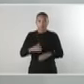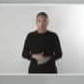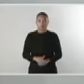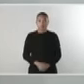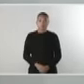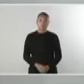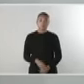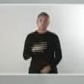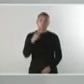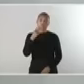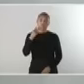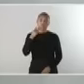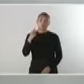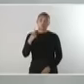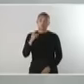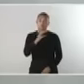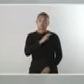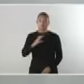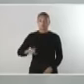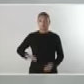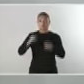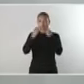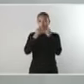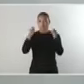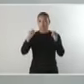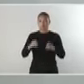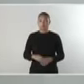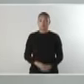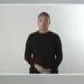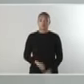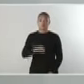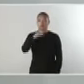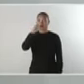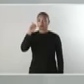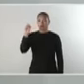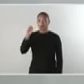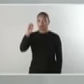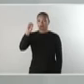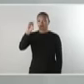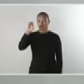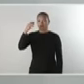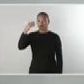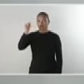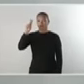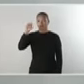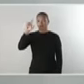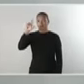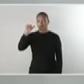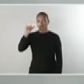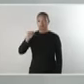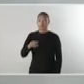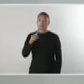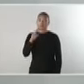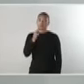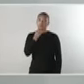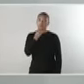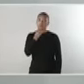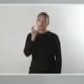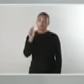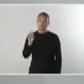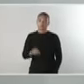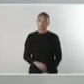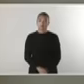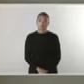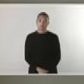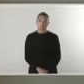tiene el uso de la palabra el candidato independiente José Francisco Chavira Martínez por dos minutos treinta